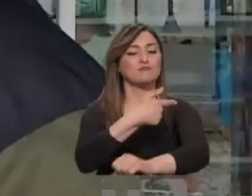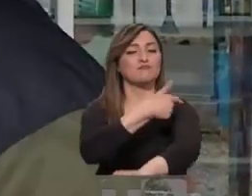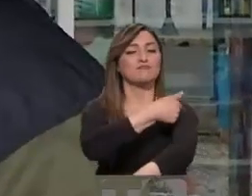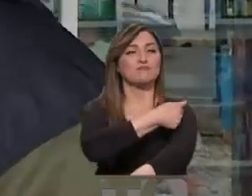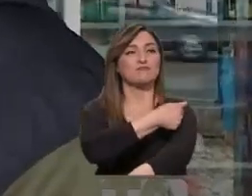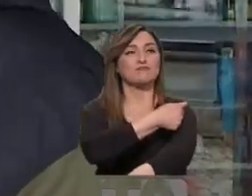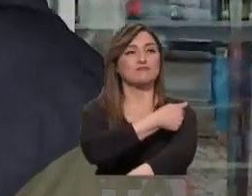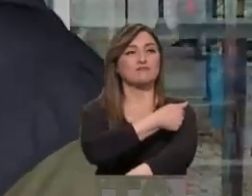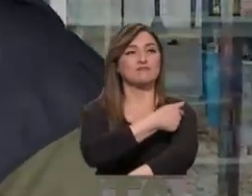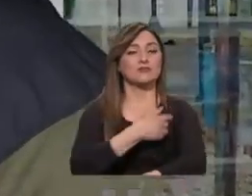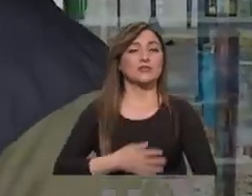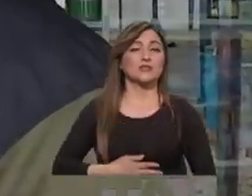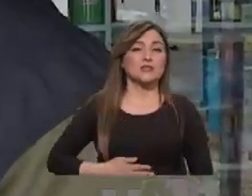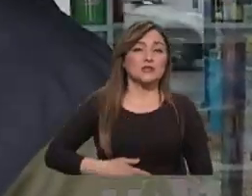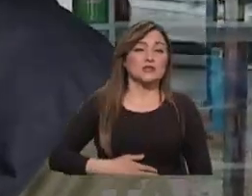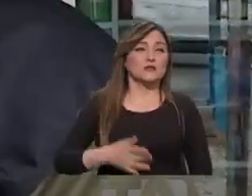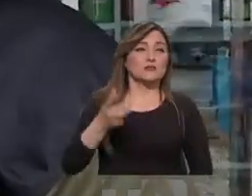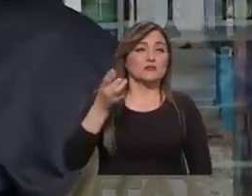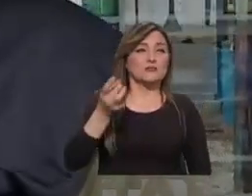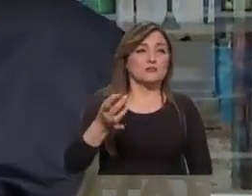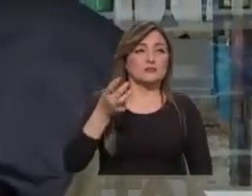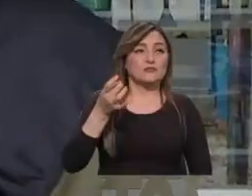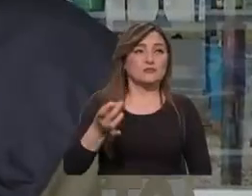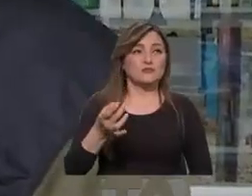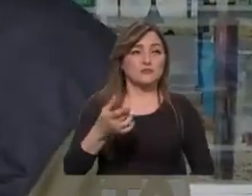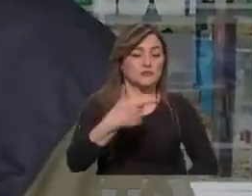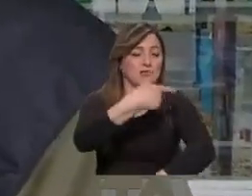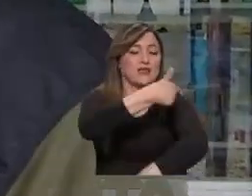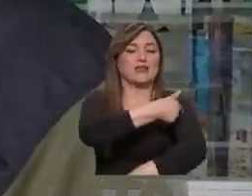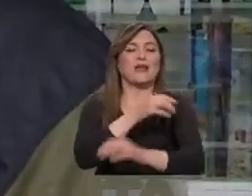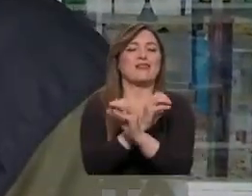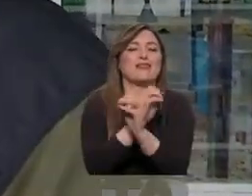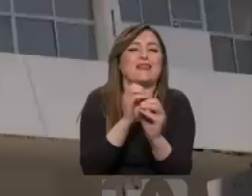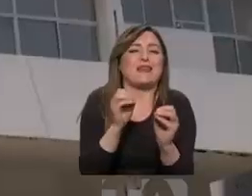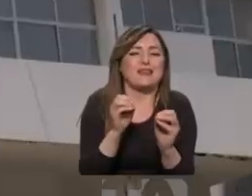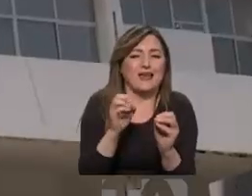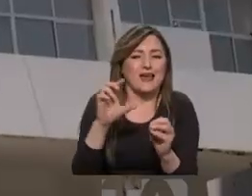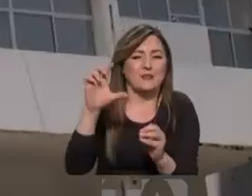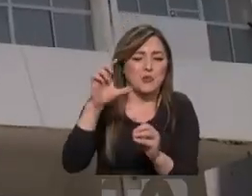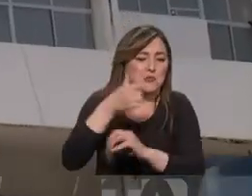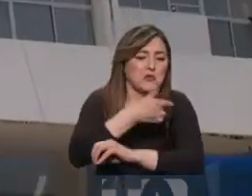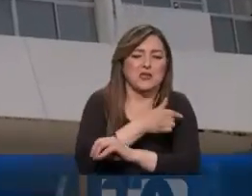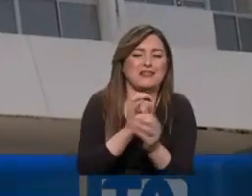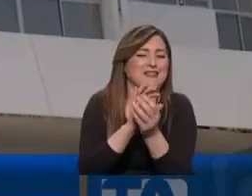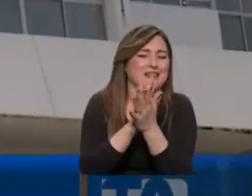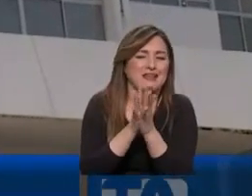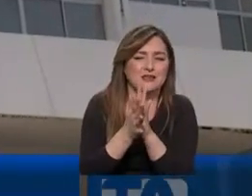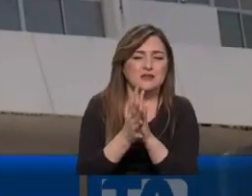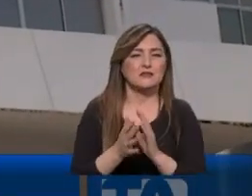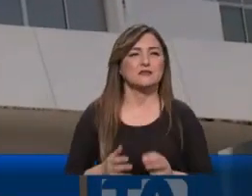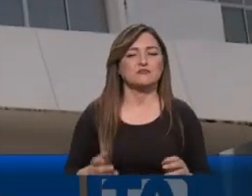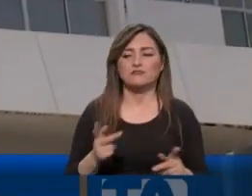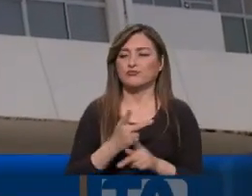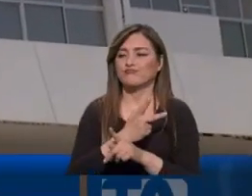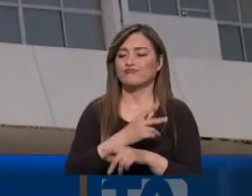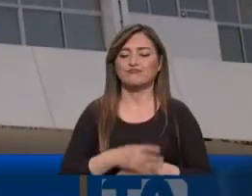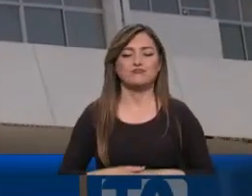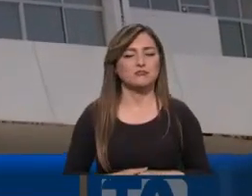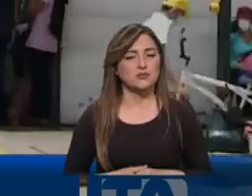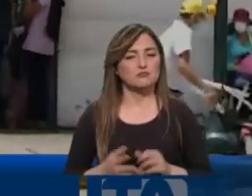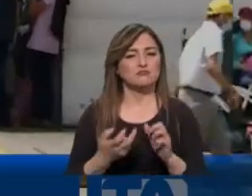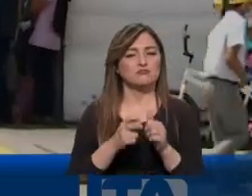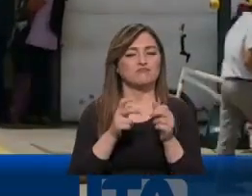inyección, que es para un dolor de estómago, y ahora que no hay ni la jeringuilla, no hay nada, es demasiado. Pero si los problemas en los hospitales del IES son